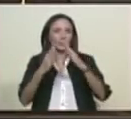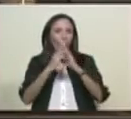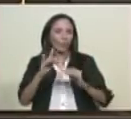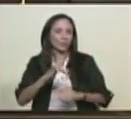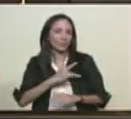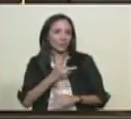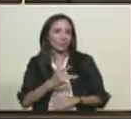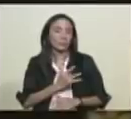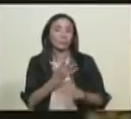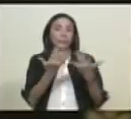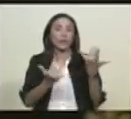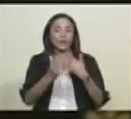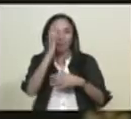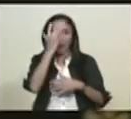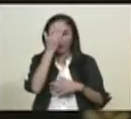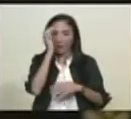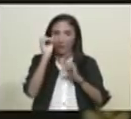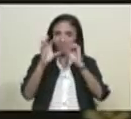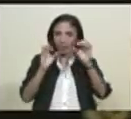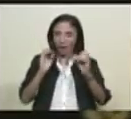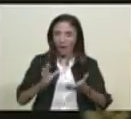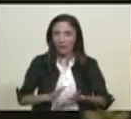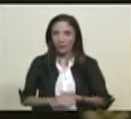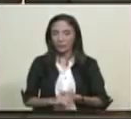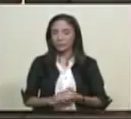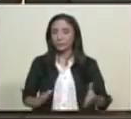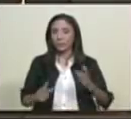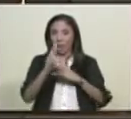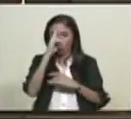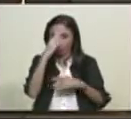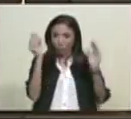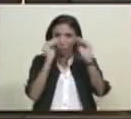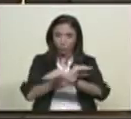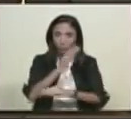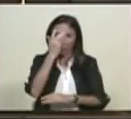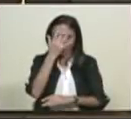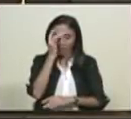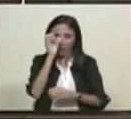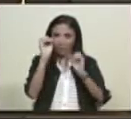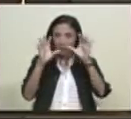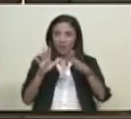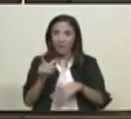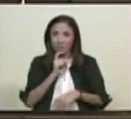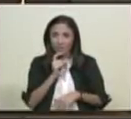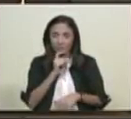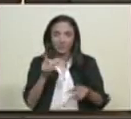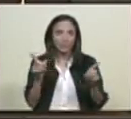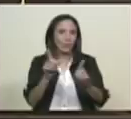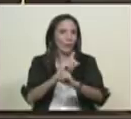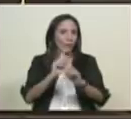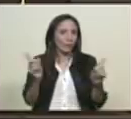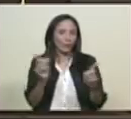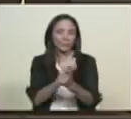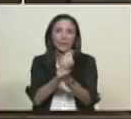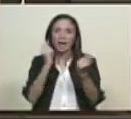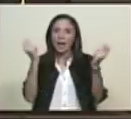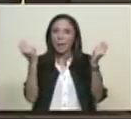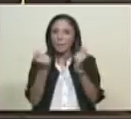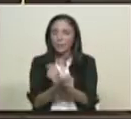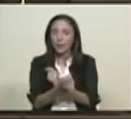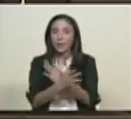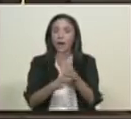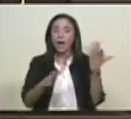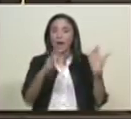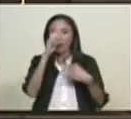de los carnavales, sin lugar a dudas, déjenme decirles, hemos vivido los carnavales más